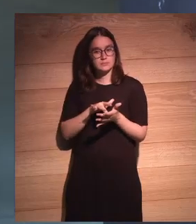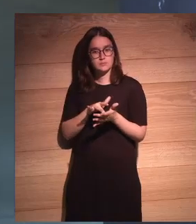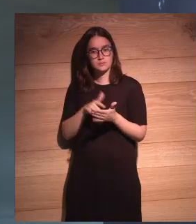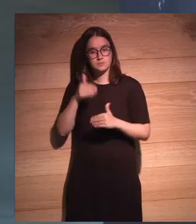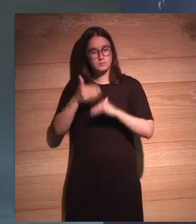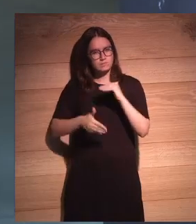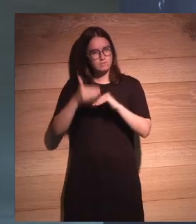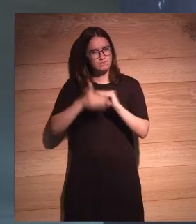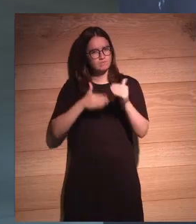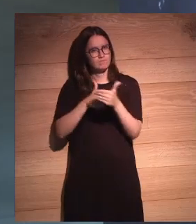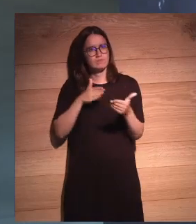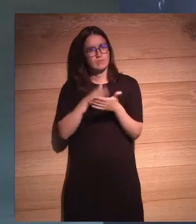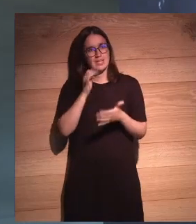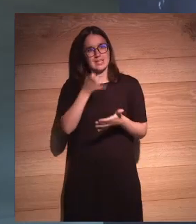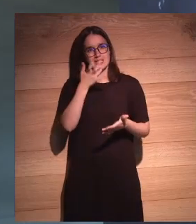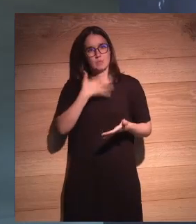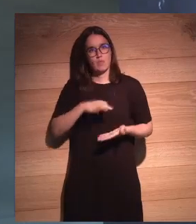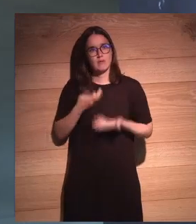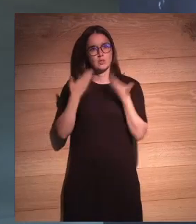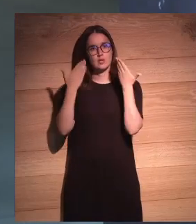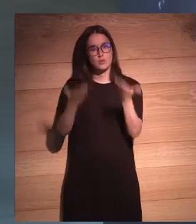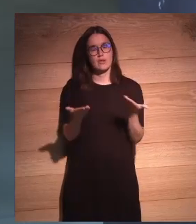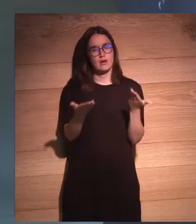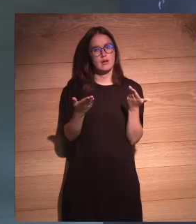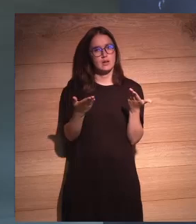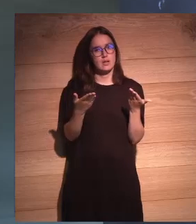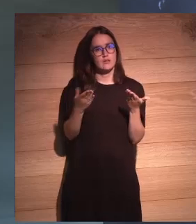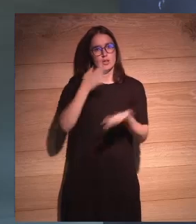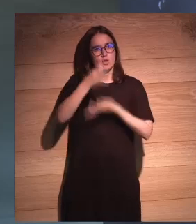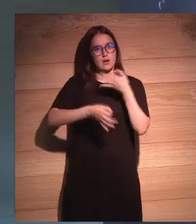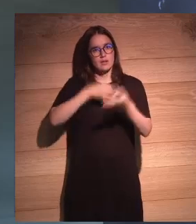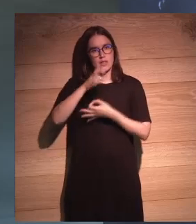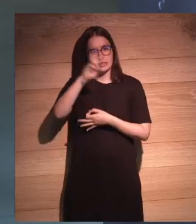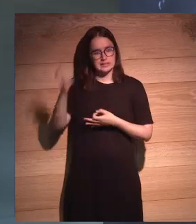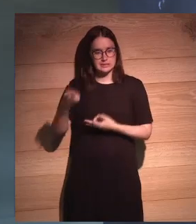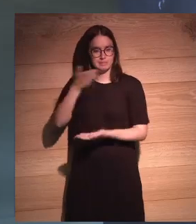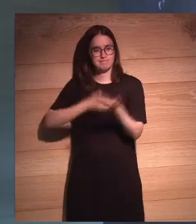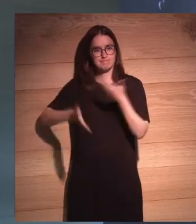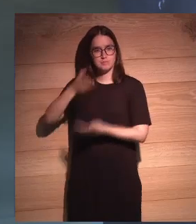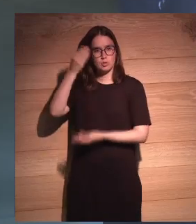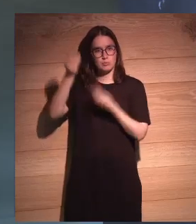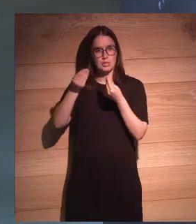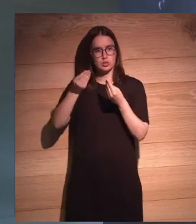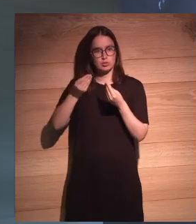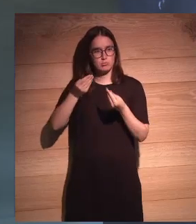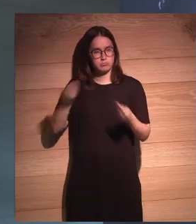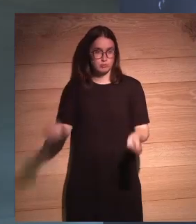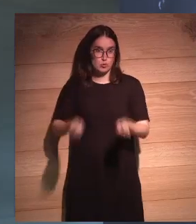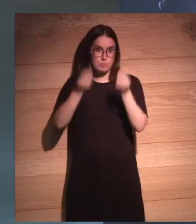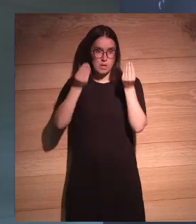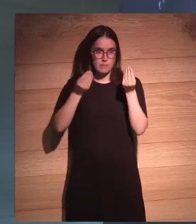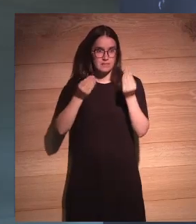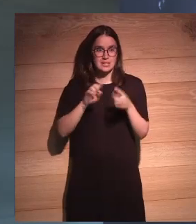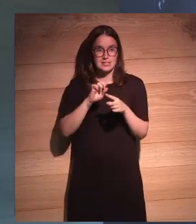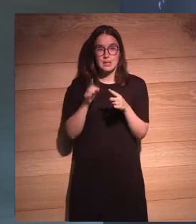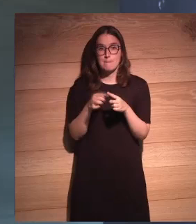tienen limitaciones, y si podemos ayudar entre distintas organizaciones, yo creo que es crear una diferencia.